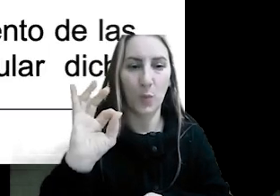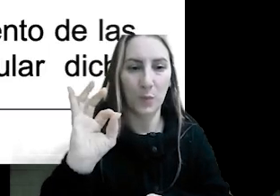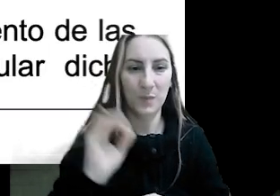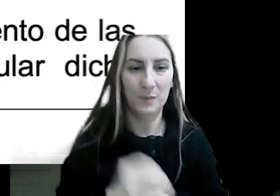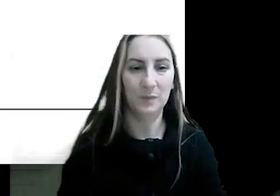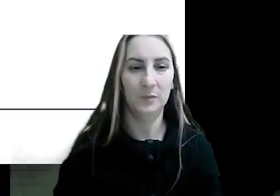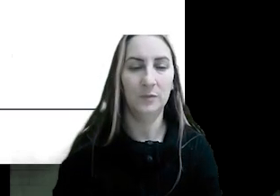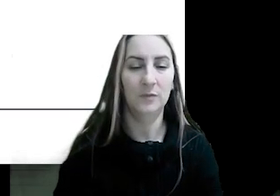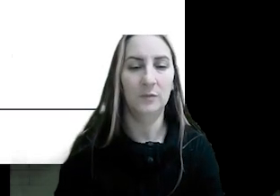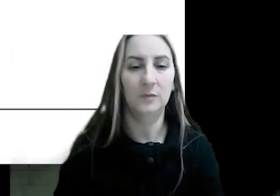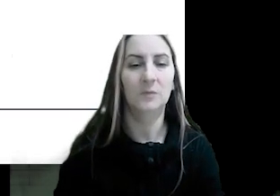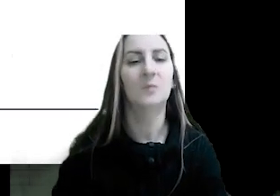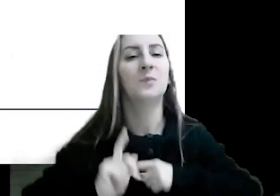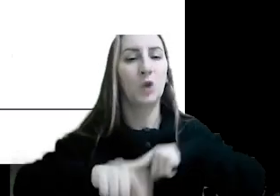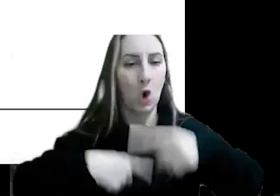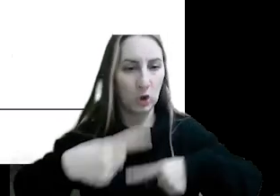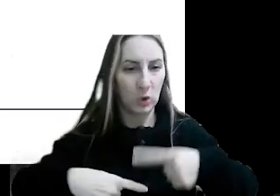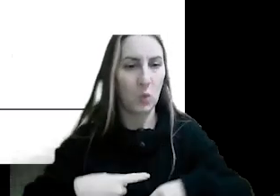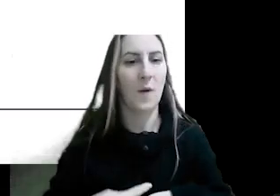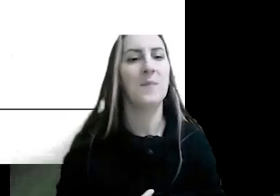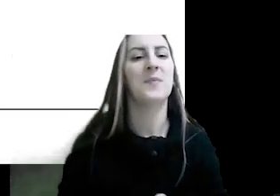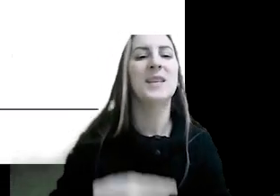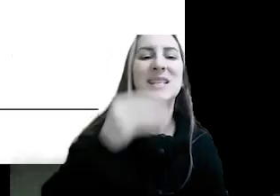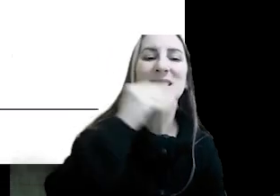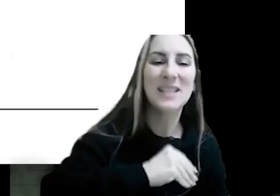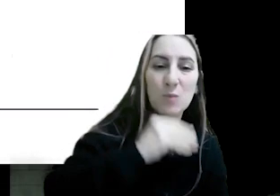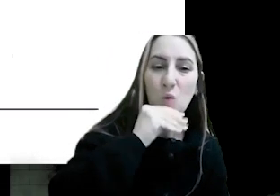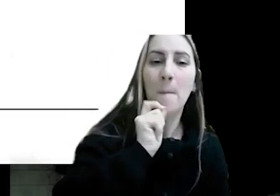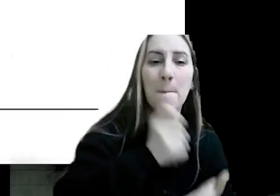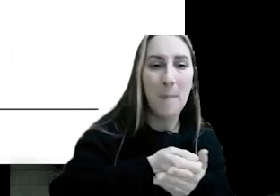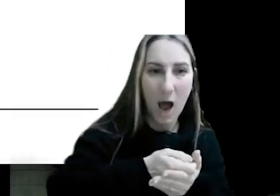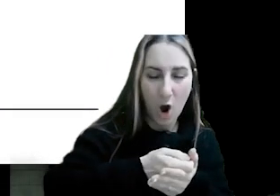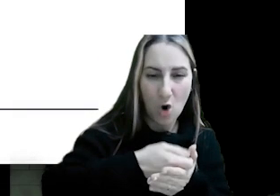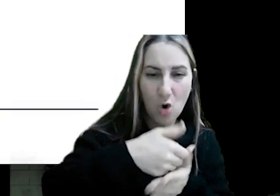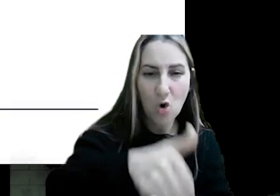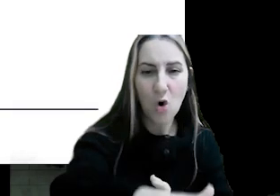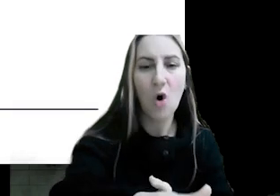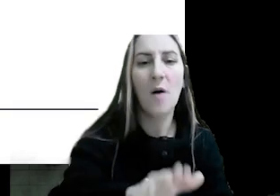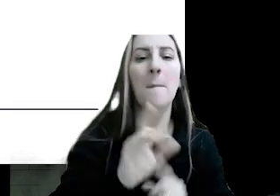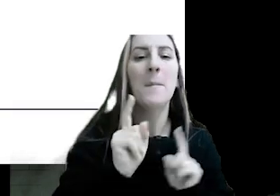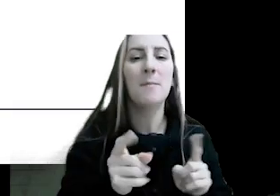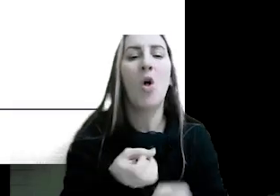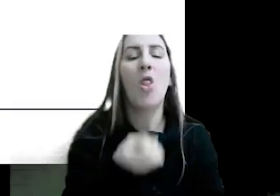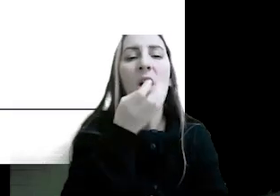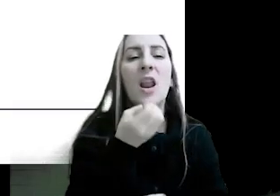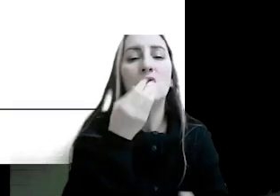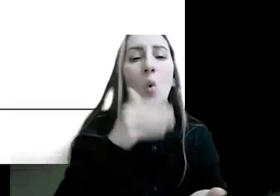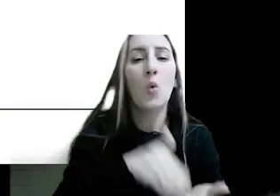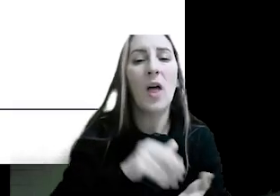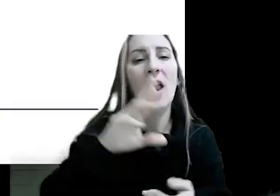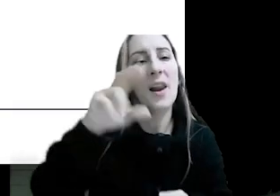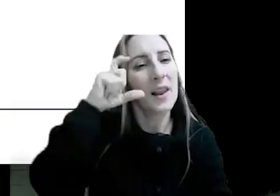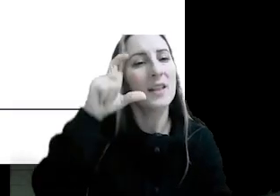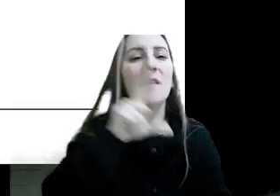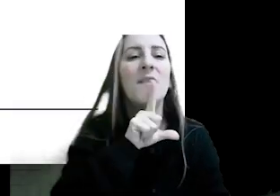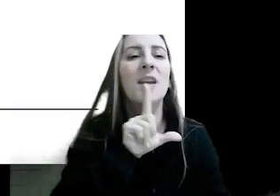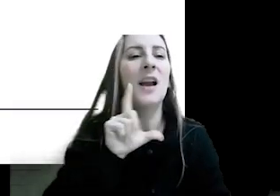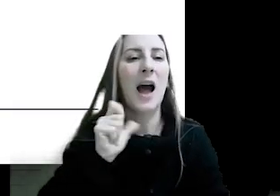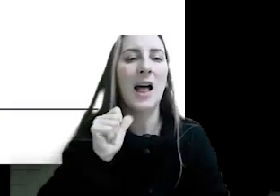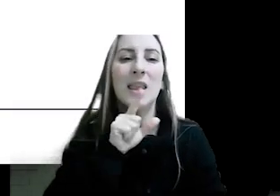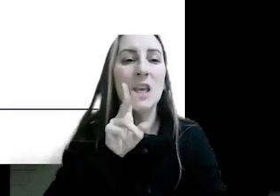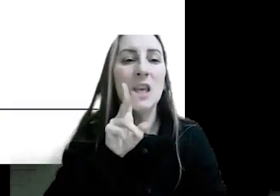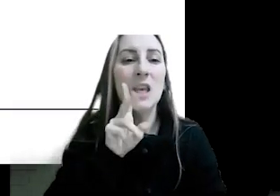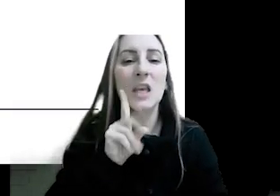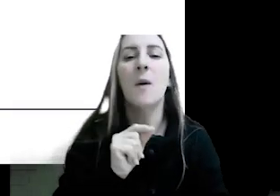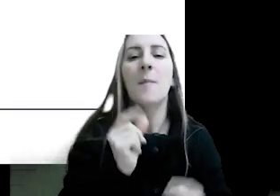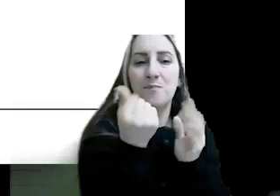Y continúa, dice, tanto la simulación del pago a cuenta consignado en la declaración jurada rectificativa como los importes